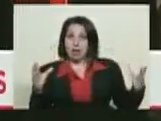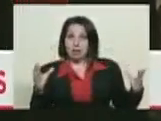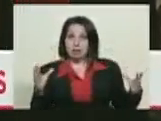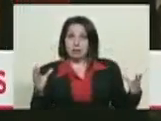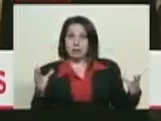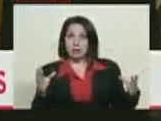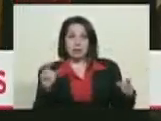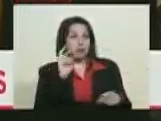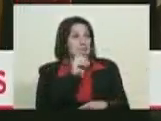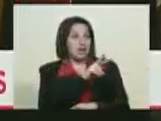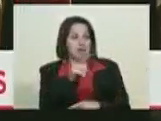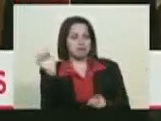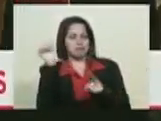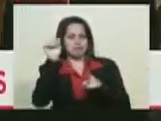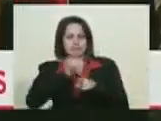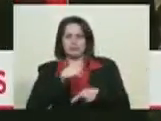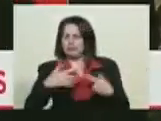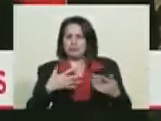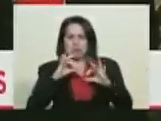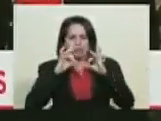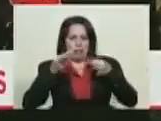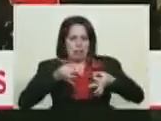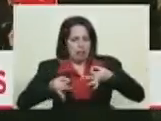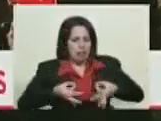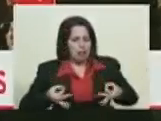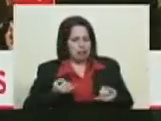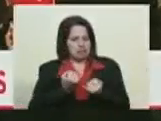Hay que vencer el ego, la vanidad, el individualismo.